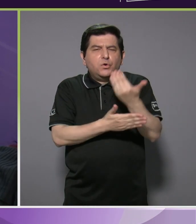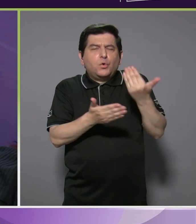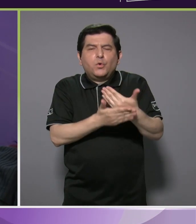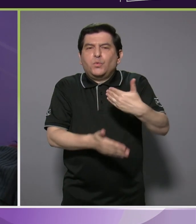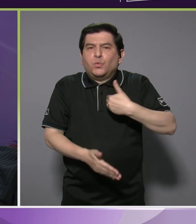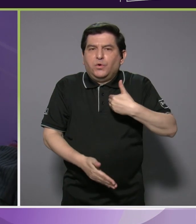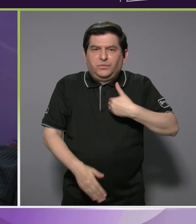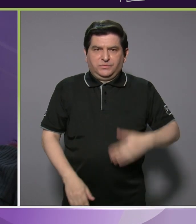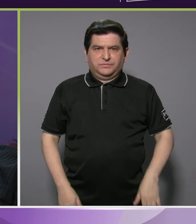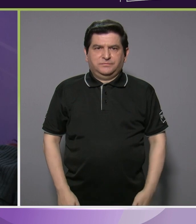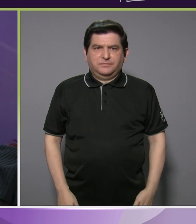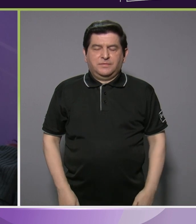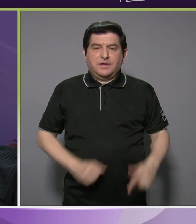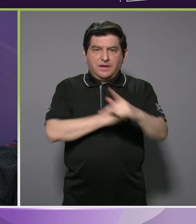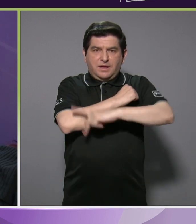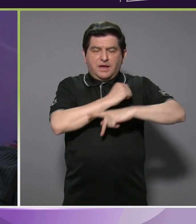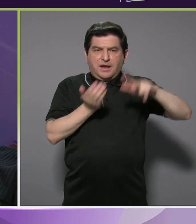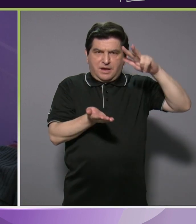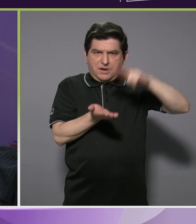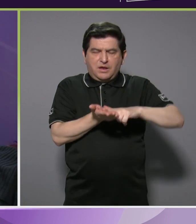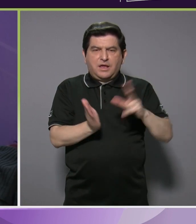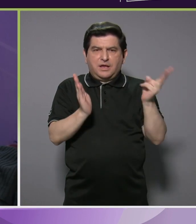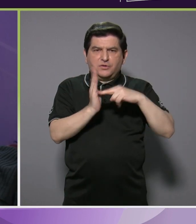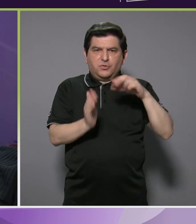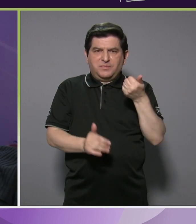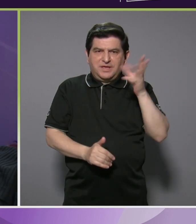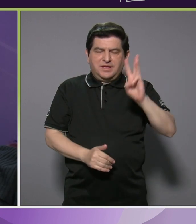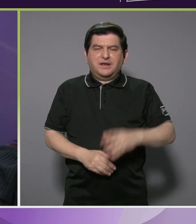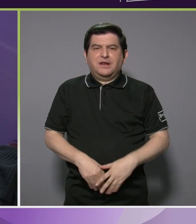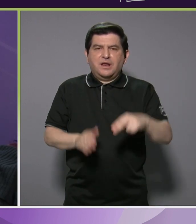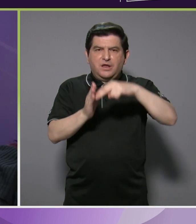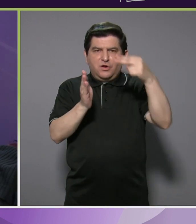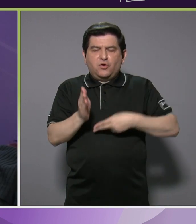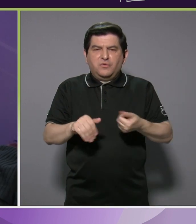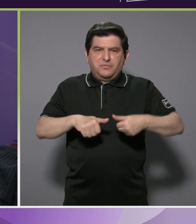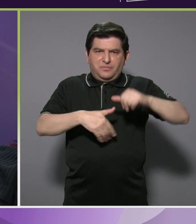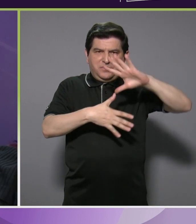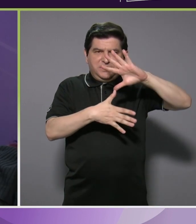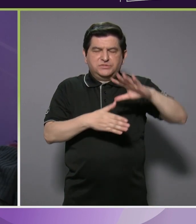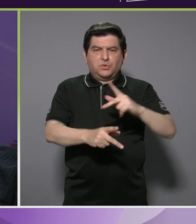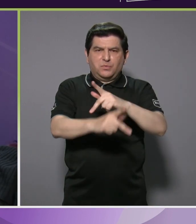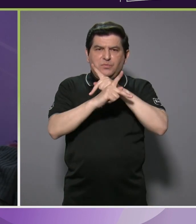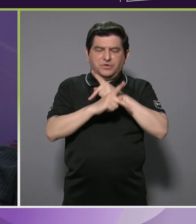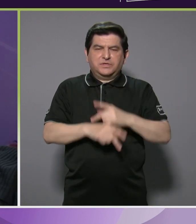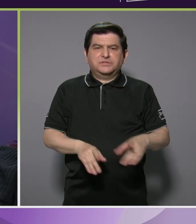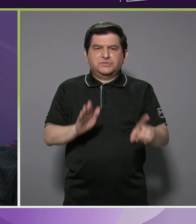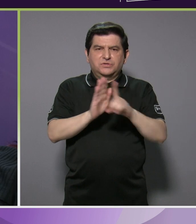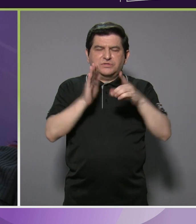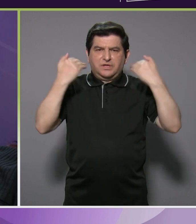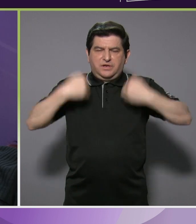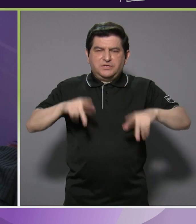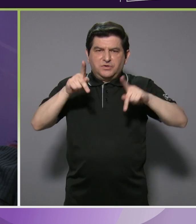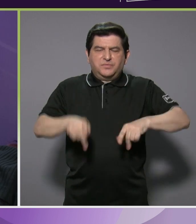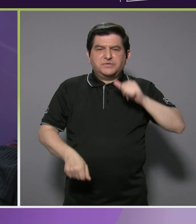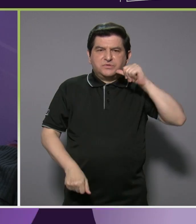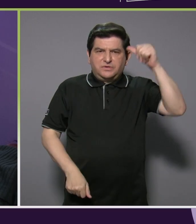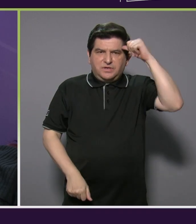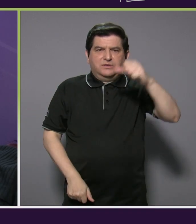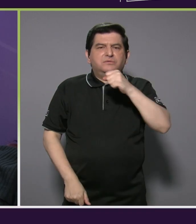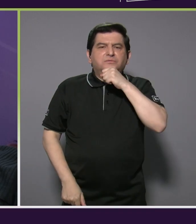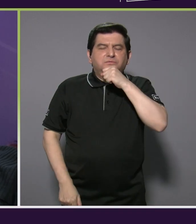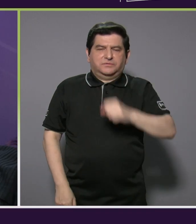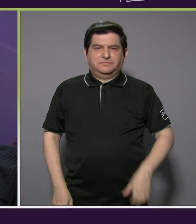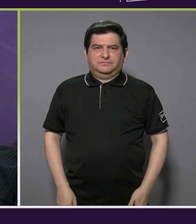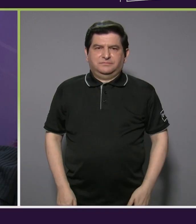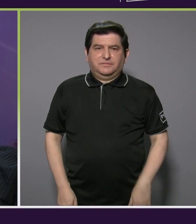tenemos. El país ratificó en el año 2016 la Convención Interamericana sobre la Protección de los Derechos Humanos de la Persona Adulta Mayor.